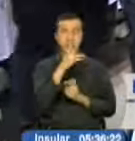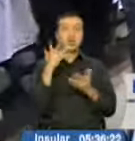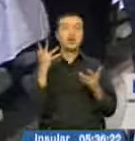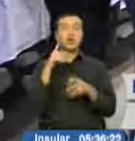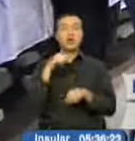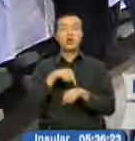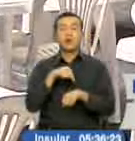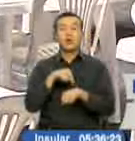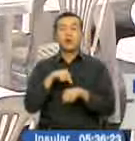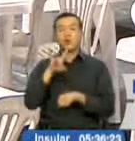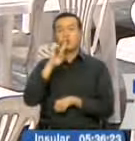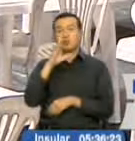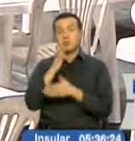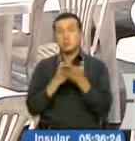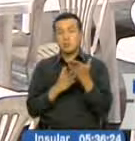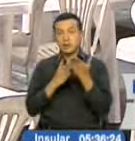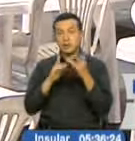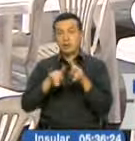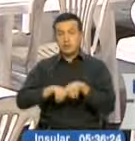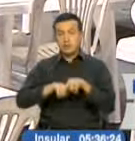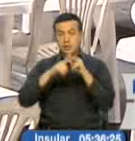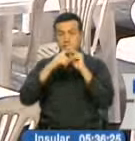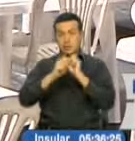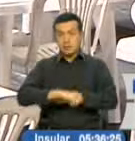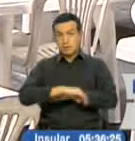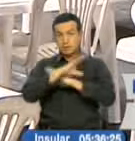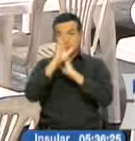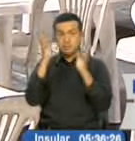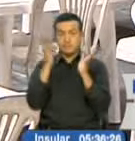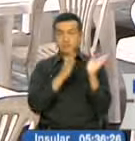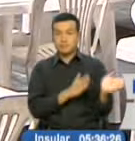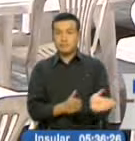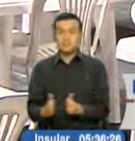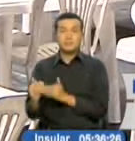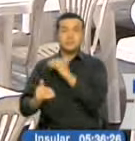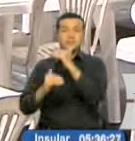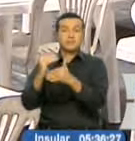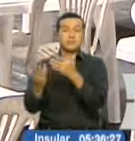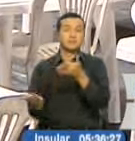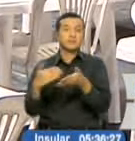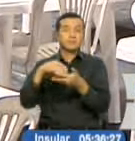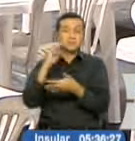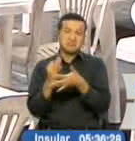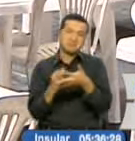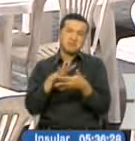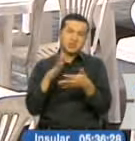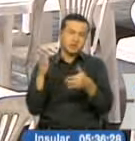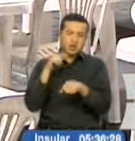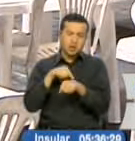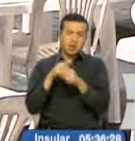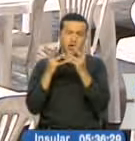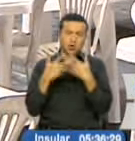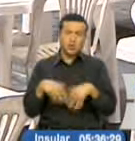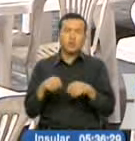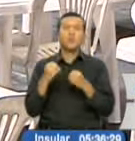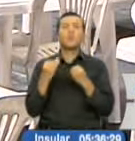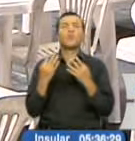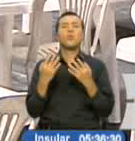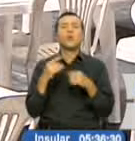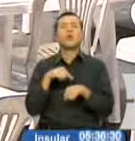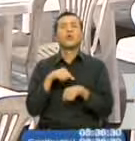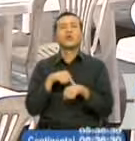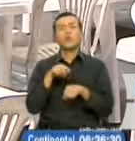de este martes. De acuerdo a lo planificado, se tiene previsto que este proceso de reconteo culmine aproximadamente a las 20 horas de este día